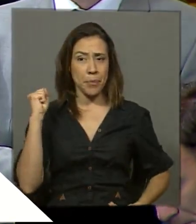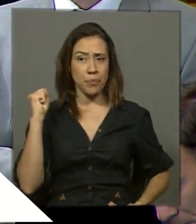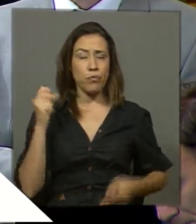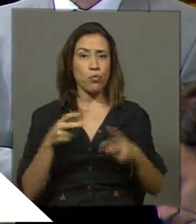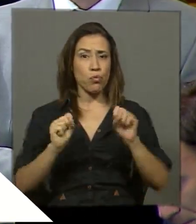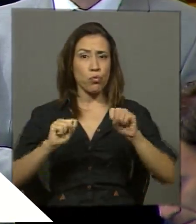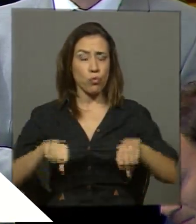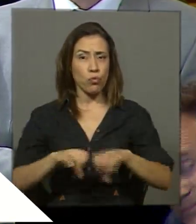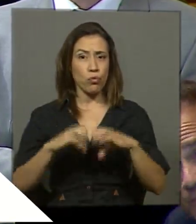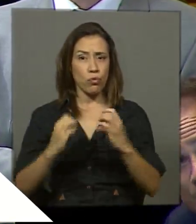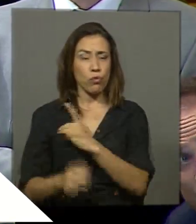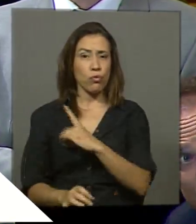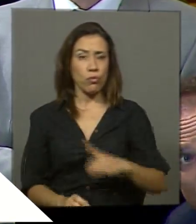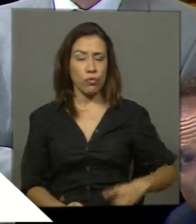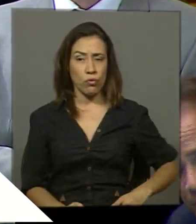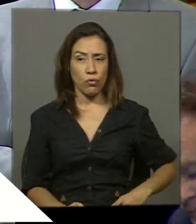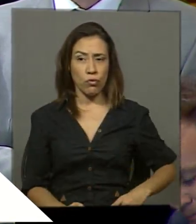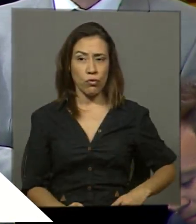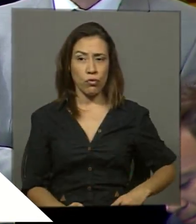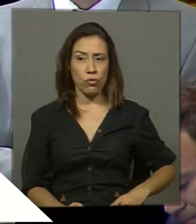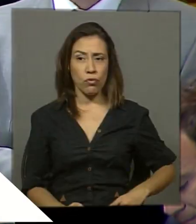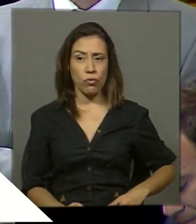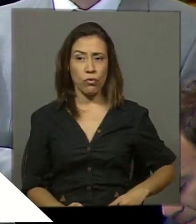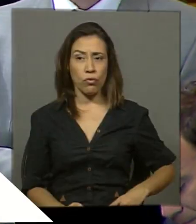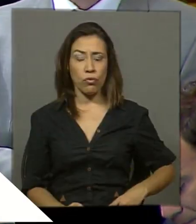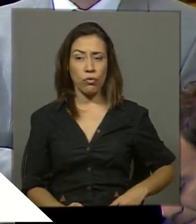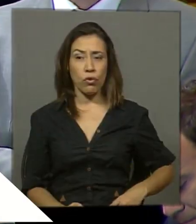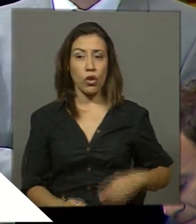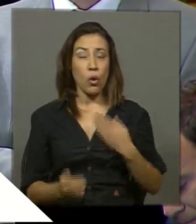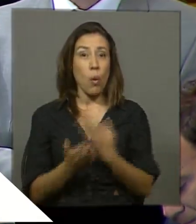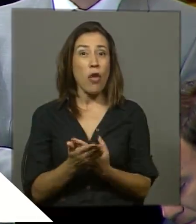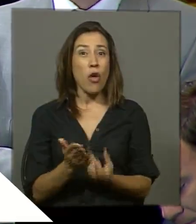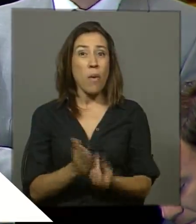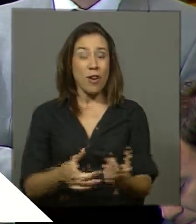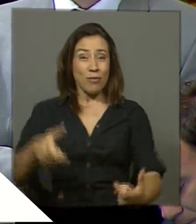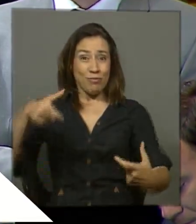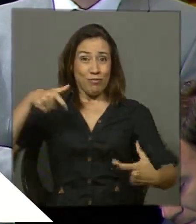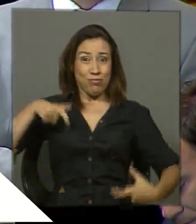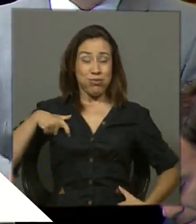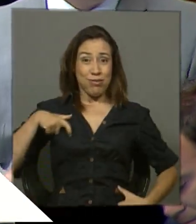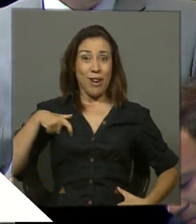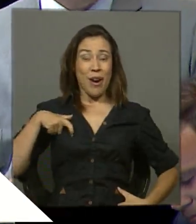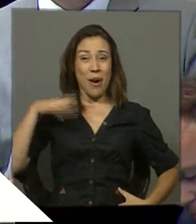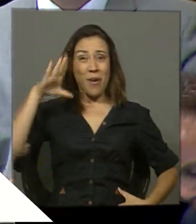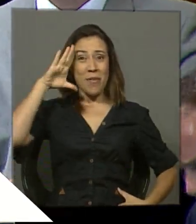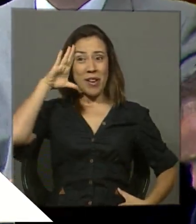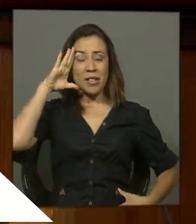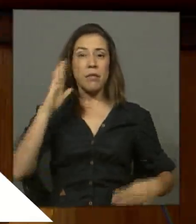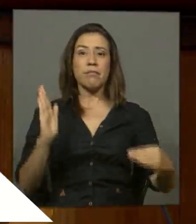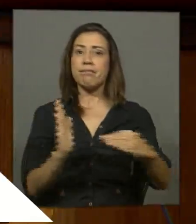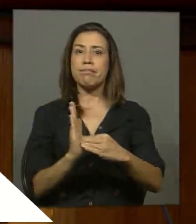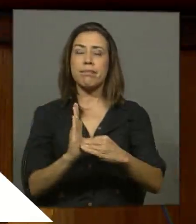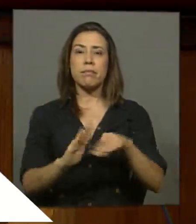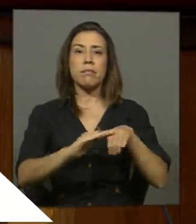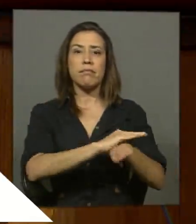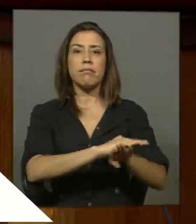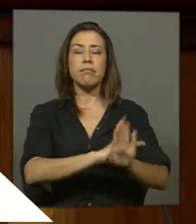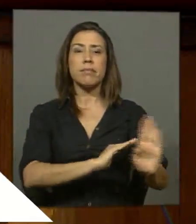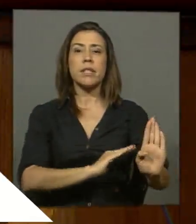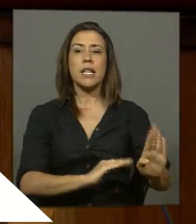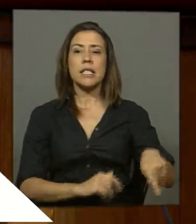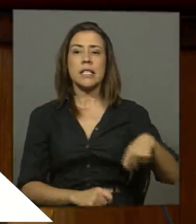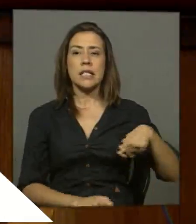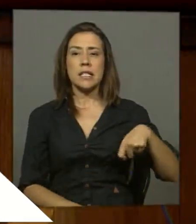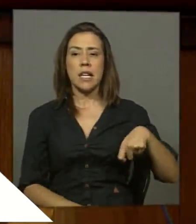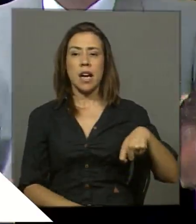aprobado por la cámara de diputados y que apenas llegó la presidenta bachel se paralizó en el